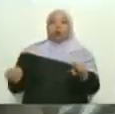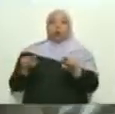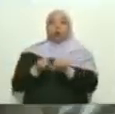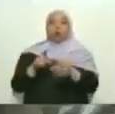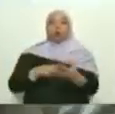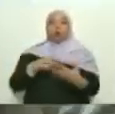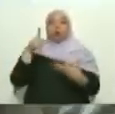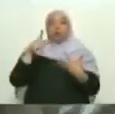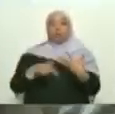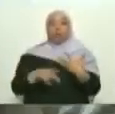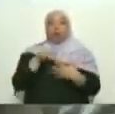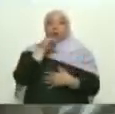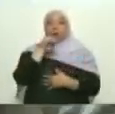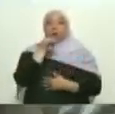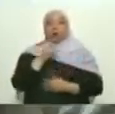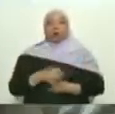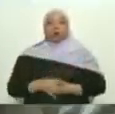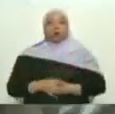plan fracasó.